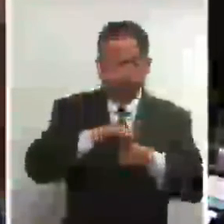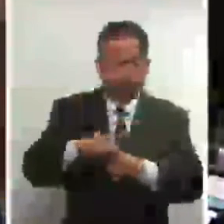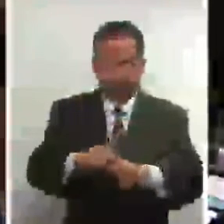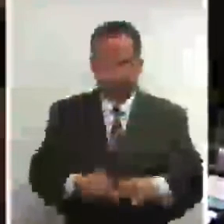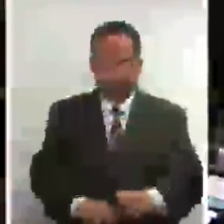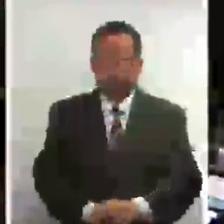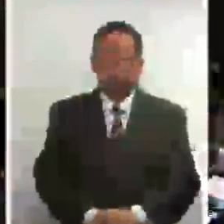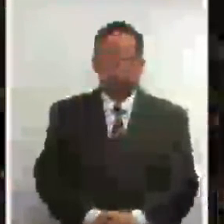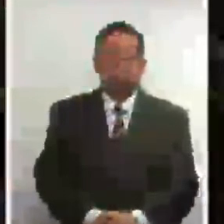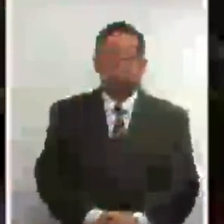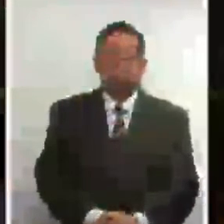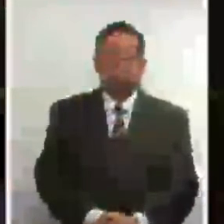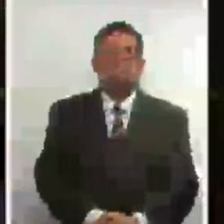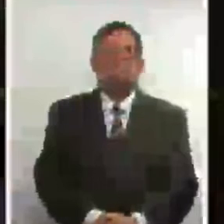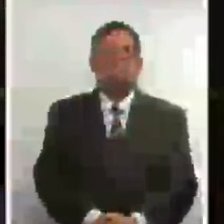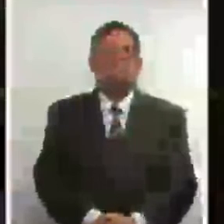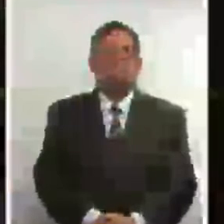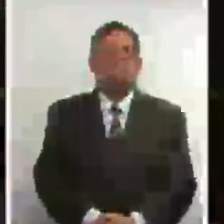votación.